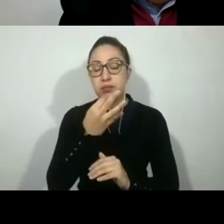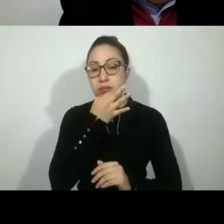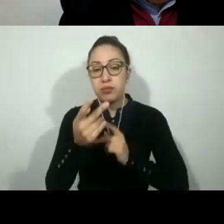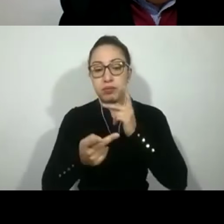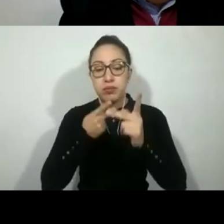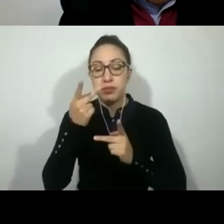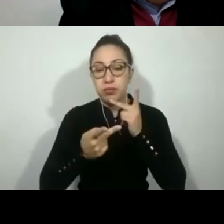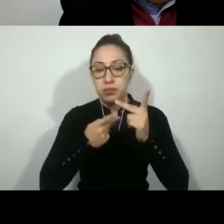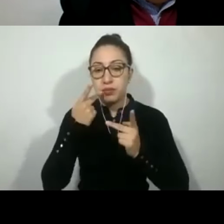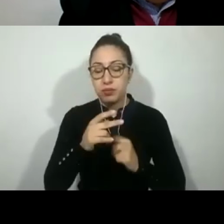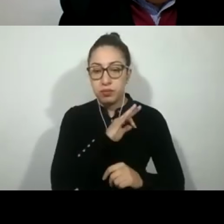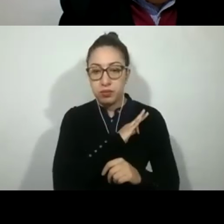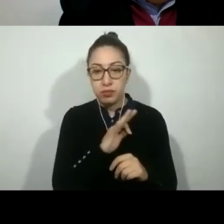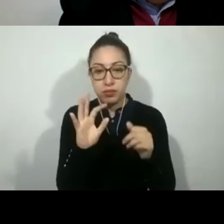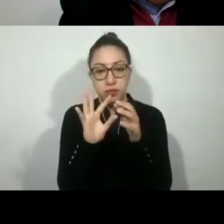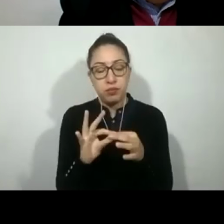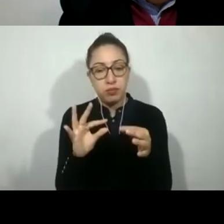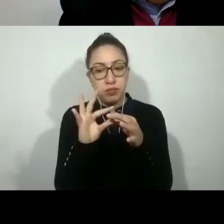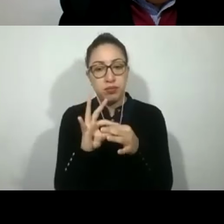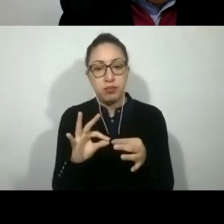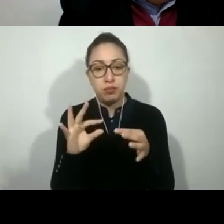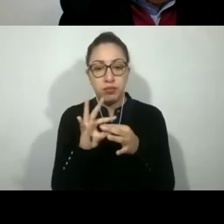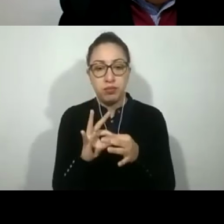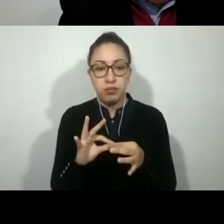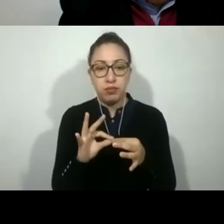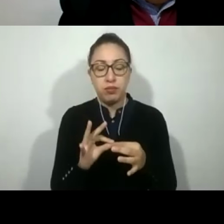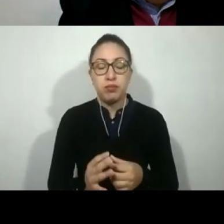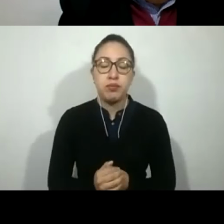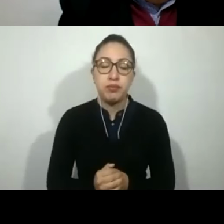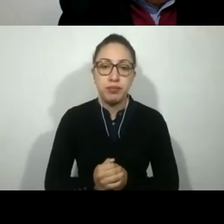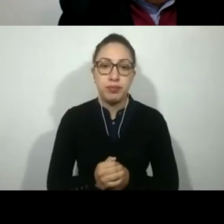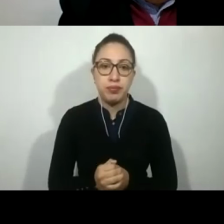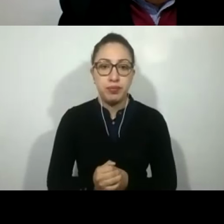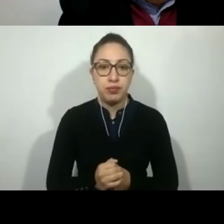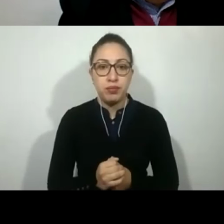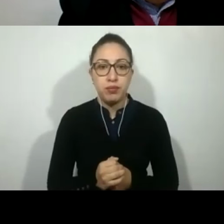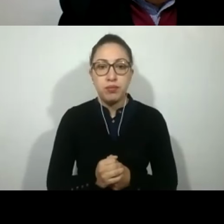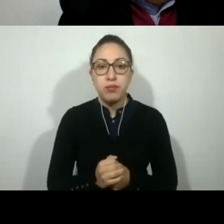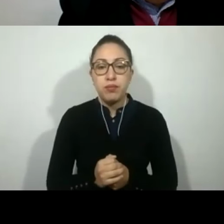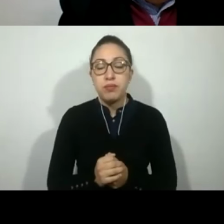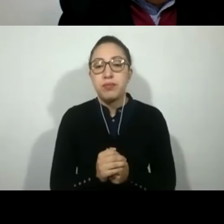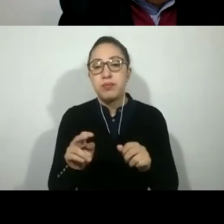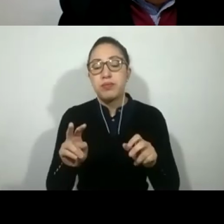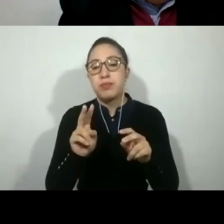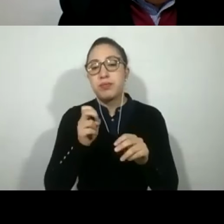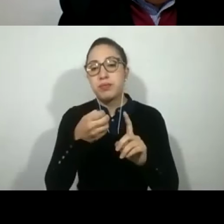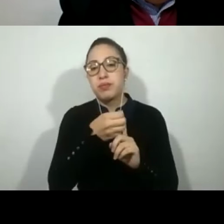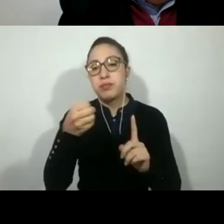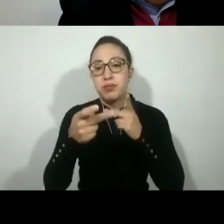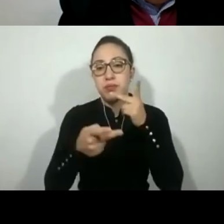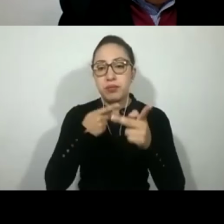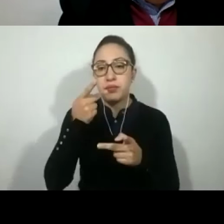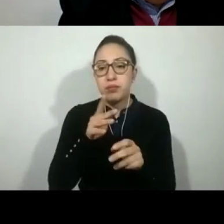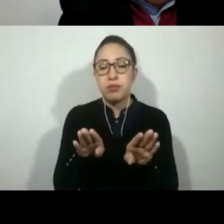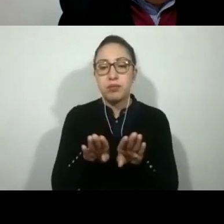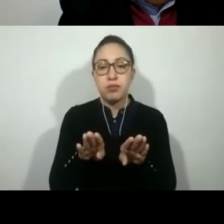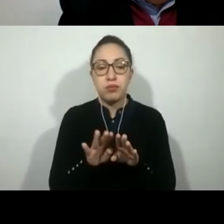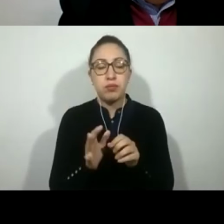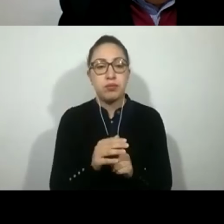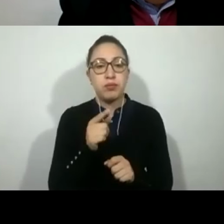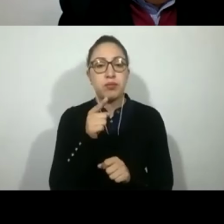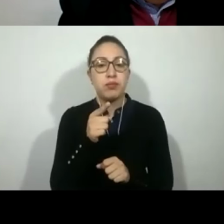su pronunciamiento y o preguntas. El orden de intervención será el siguiente: diputada